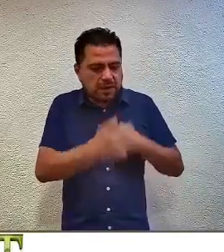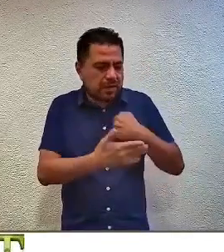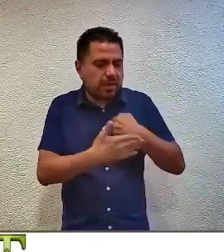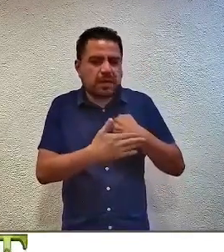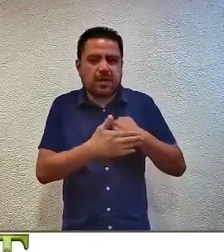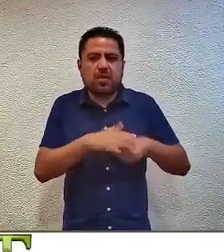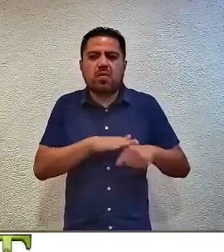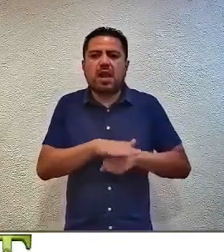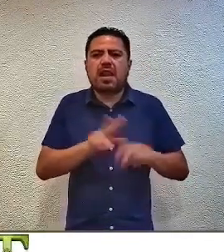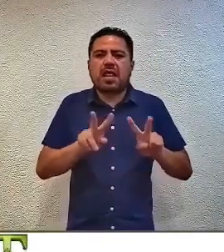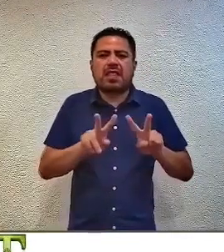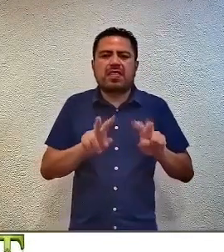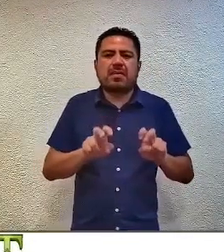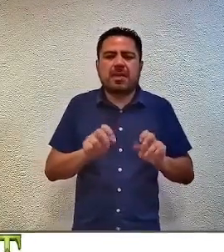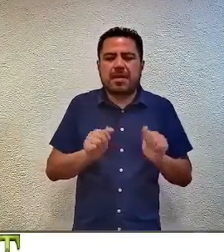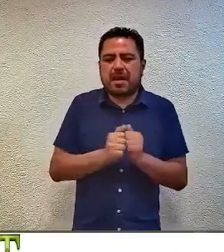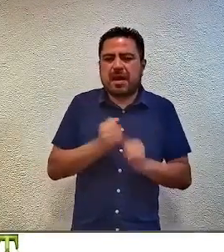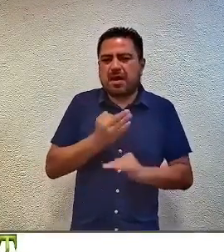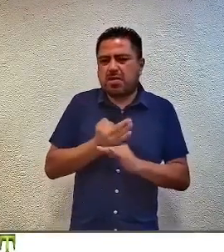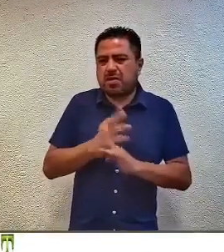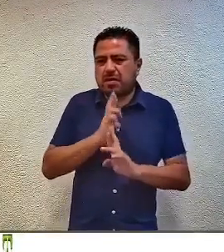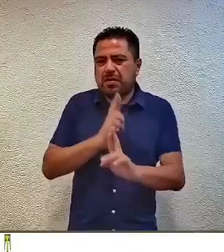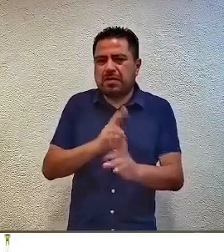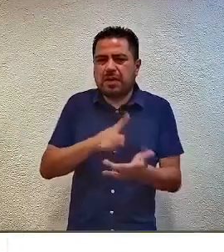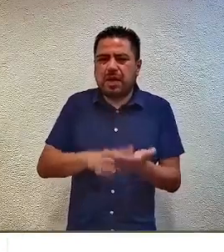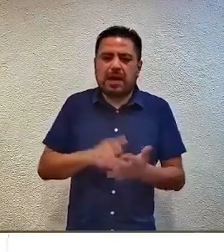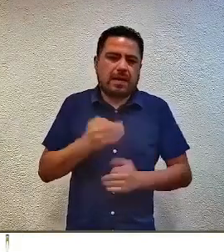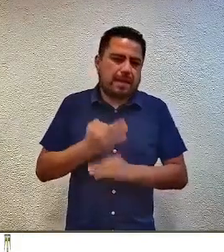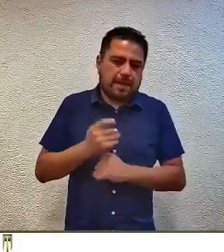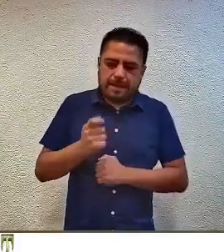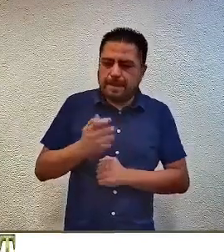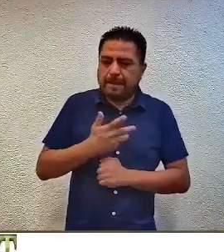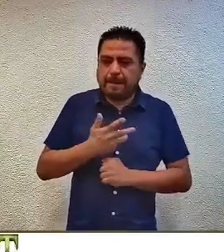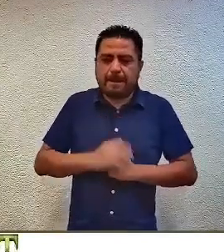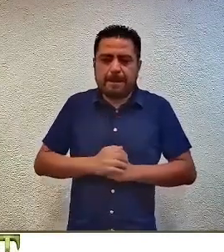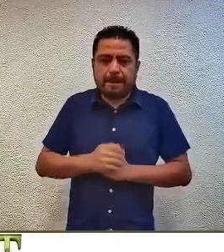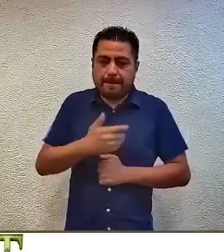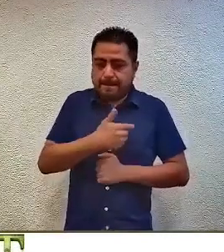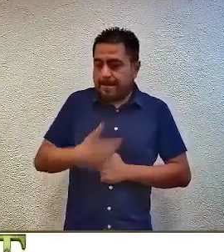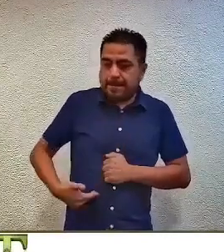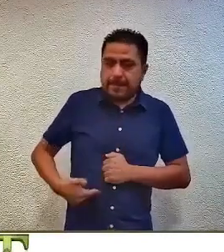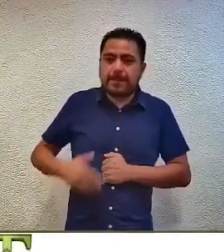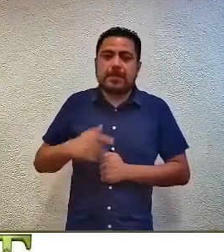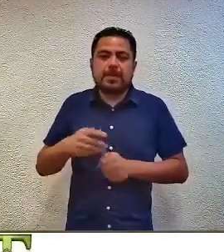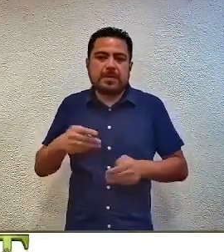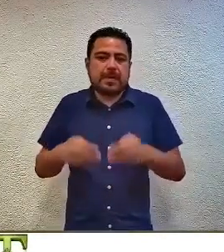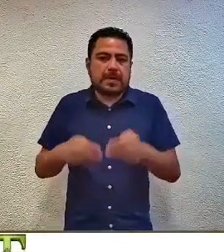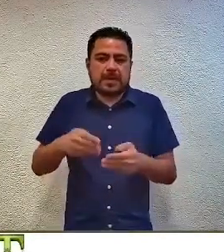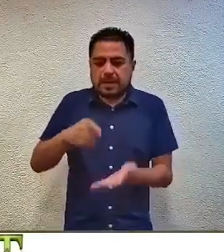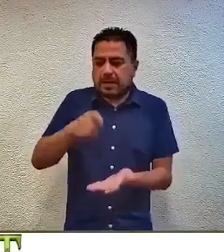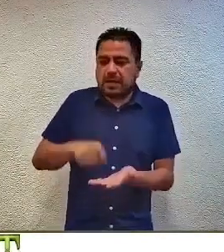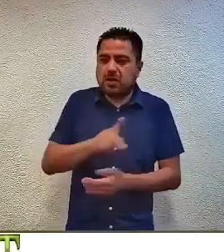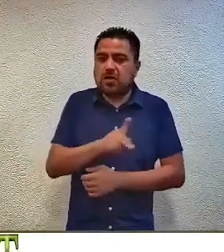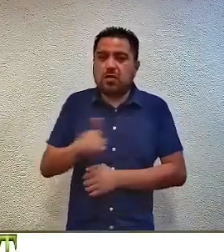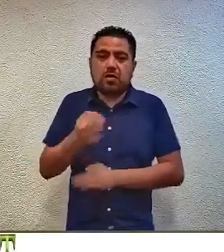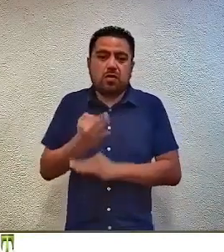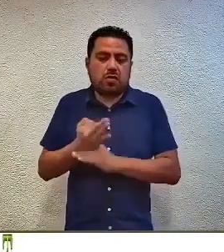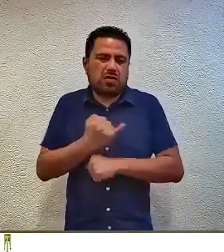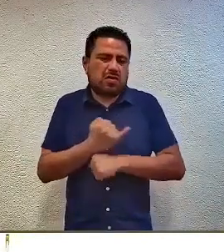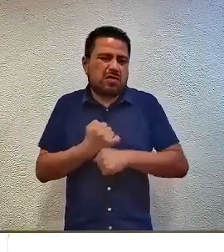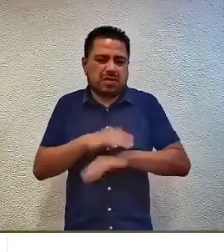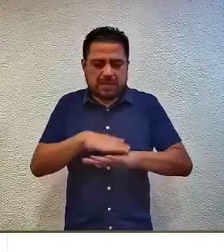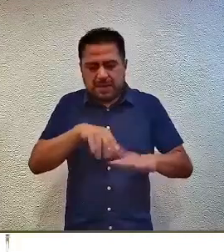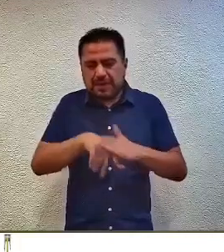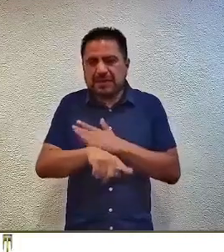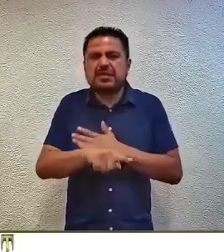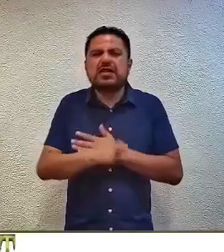los asuntos listados para su resolución. Magistrada presidenta, magistradas, magistrados, los asuntos listados para analizar y resolver en